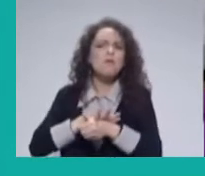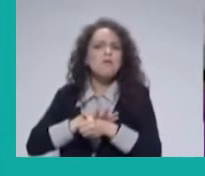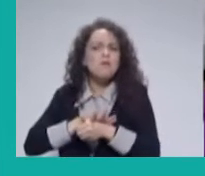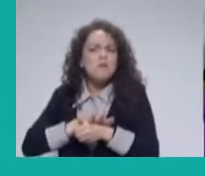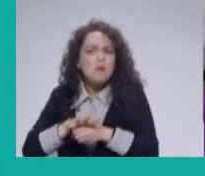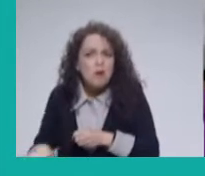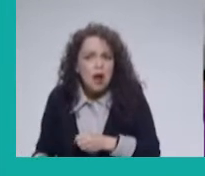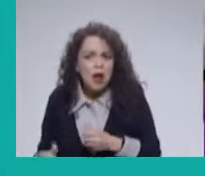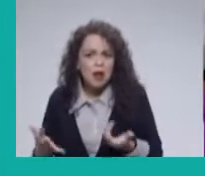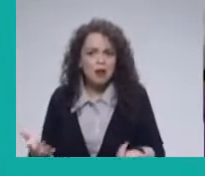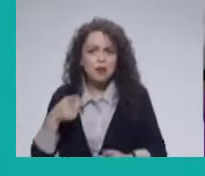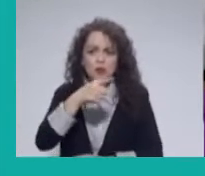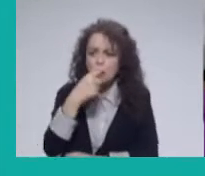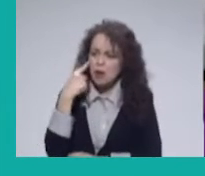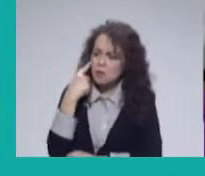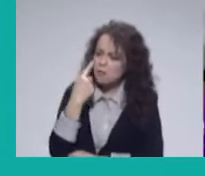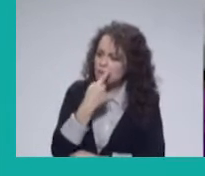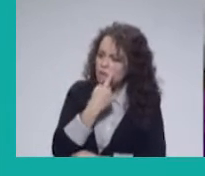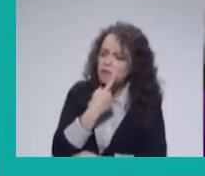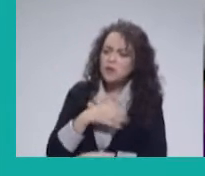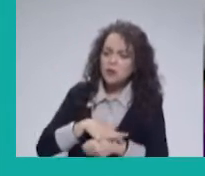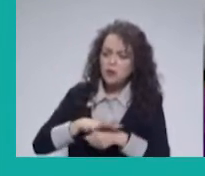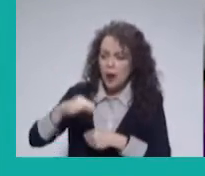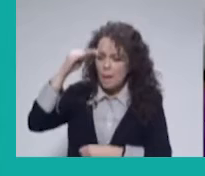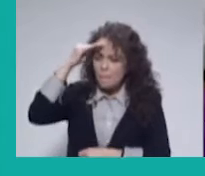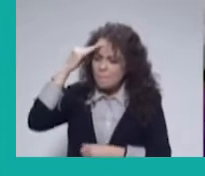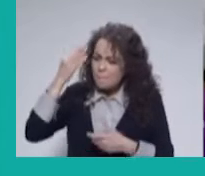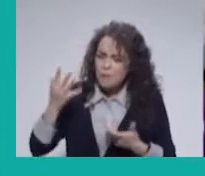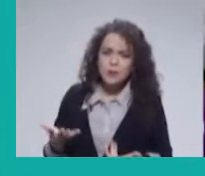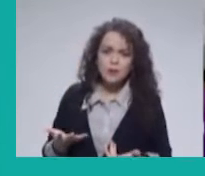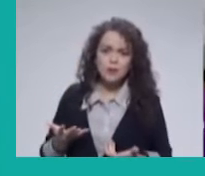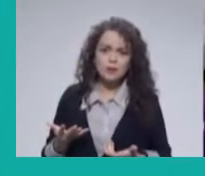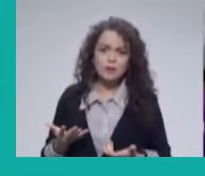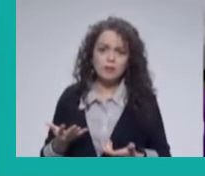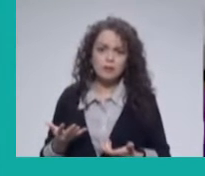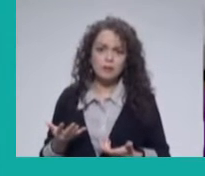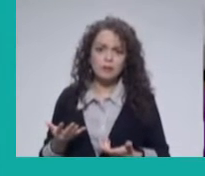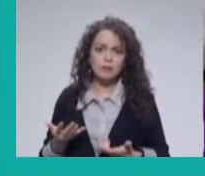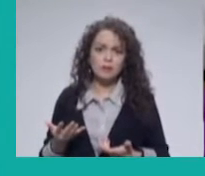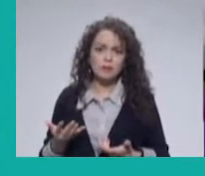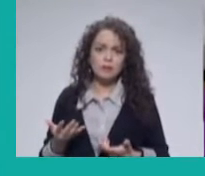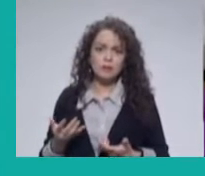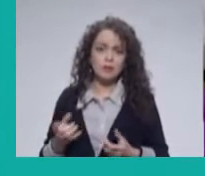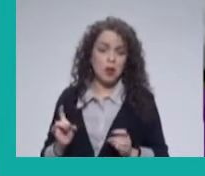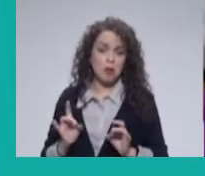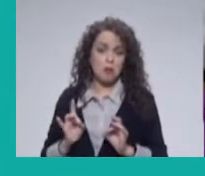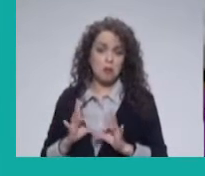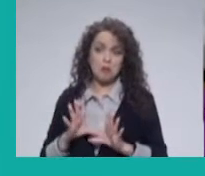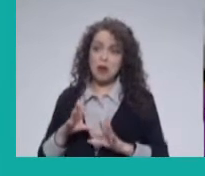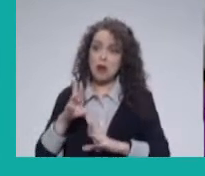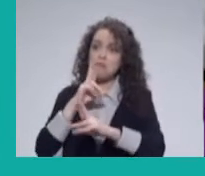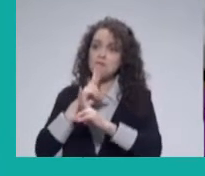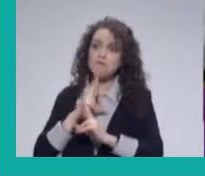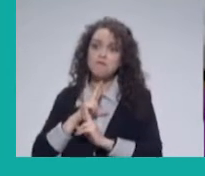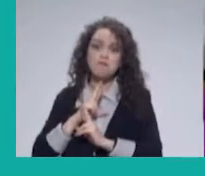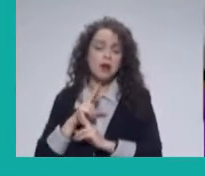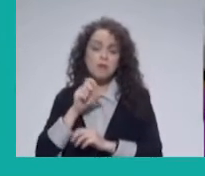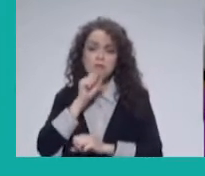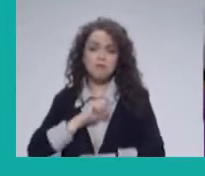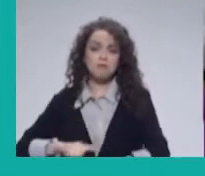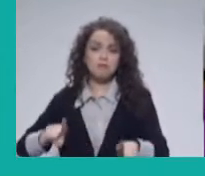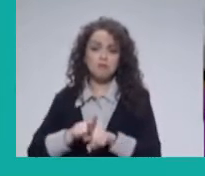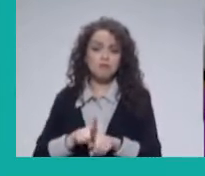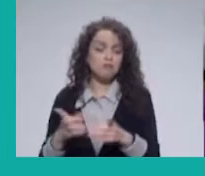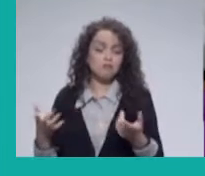¿Qué consideras? Pues simplemente me mantengo en lo dicho, así, tal cual. No